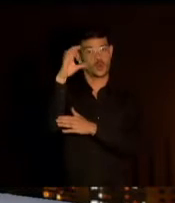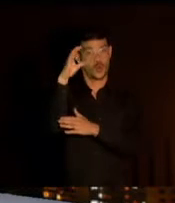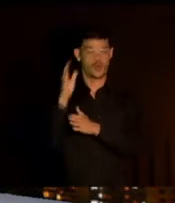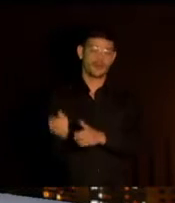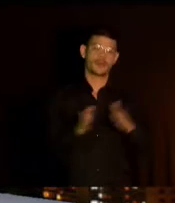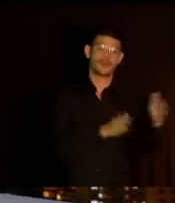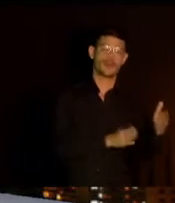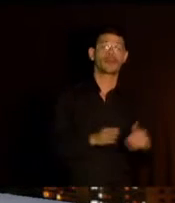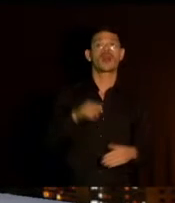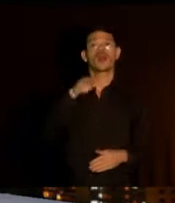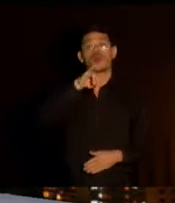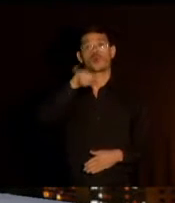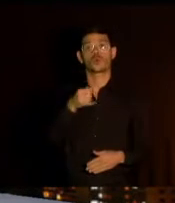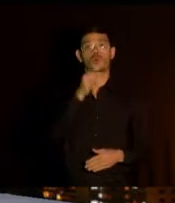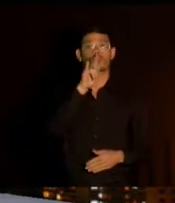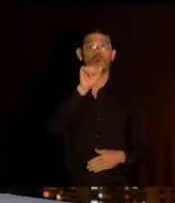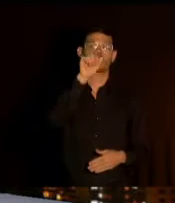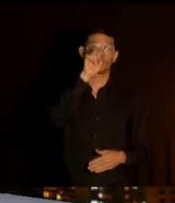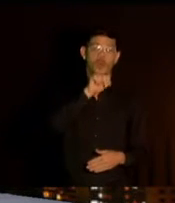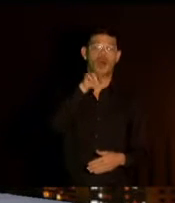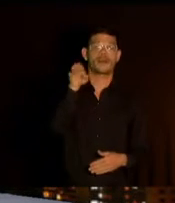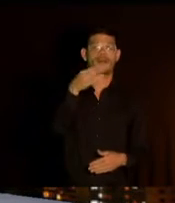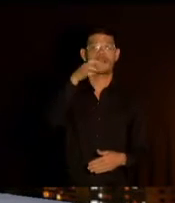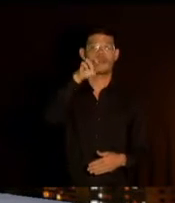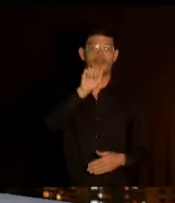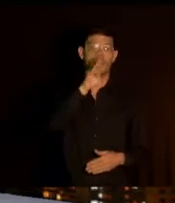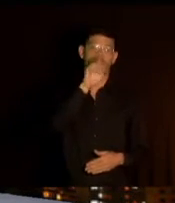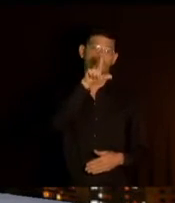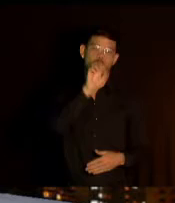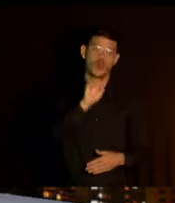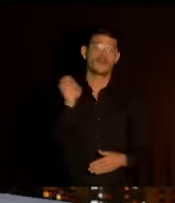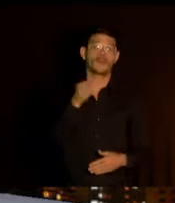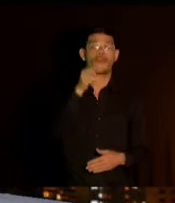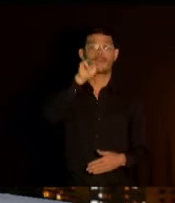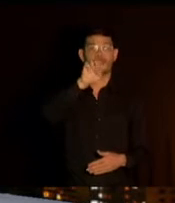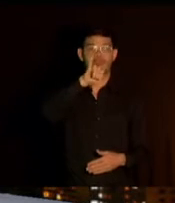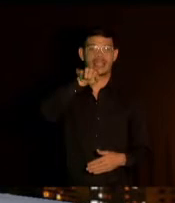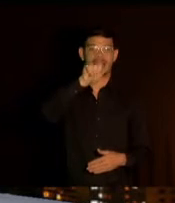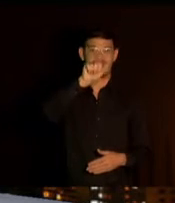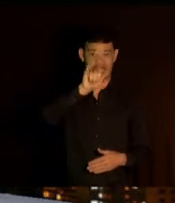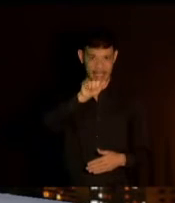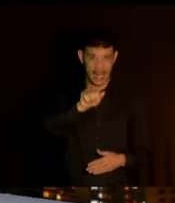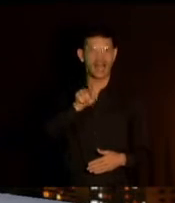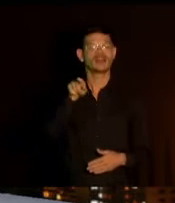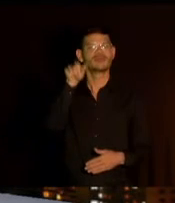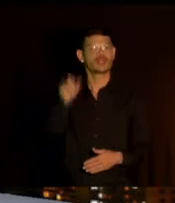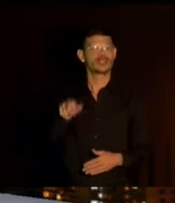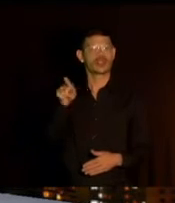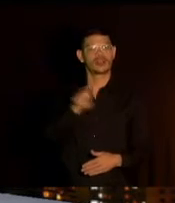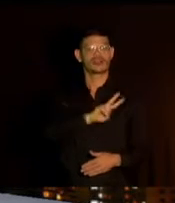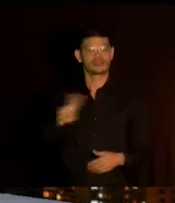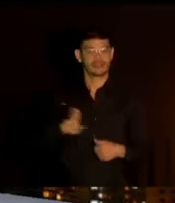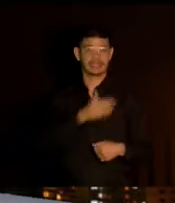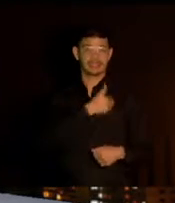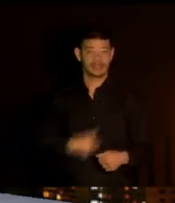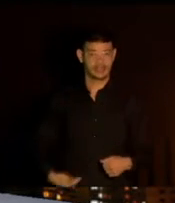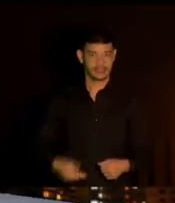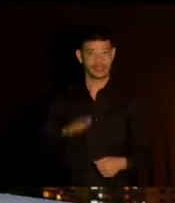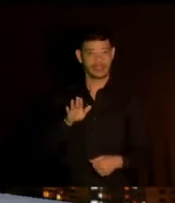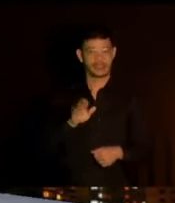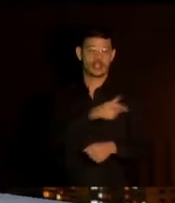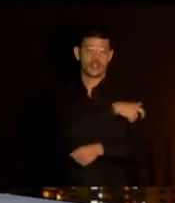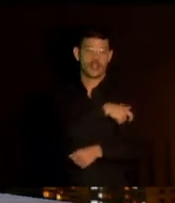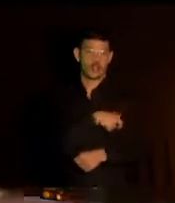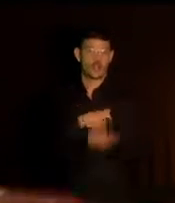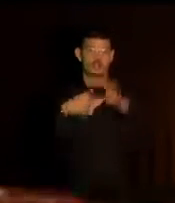y vicepresidente del Comité Paralímpico Colombiano. Están aquí sentados conmigo Julio César Ávila, el presidente del Comité